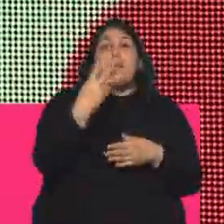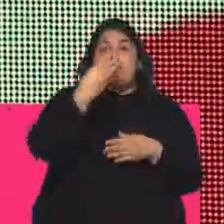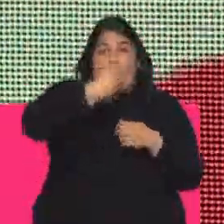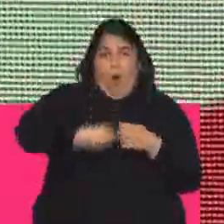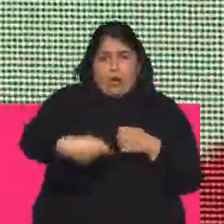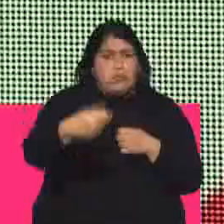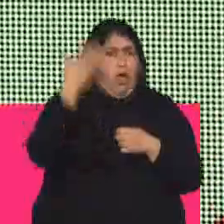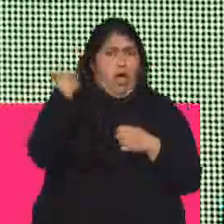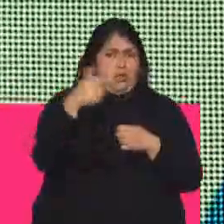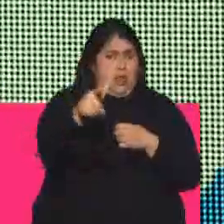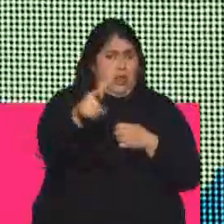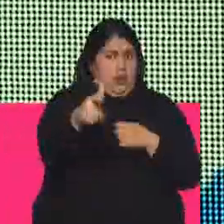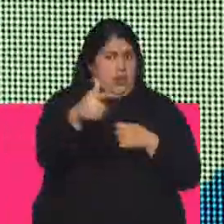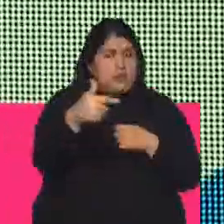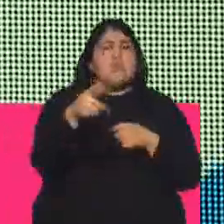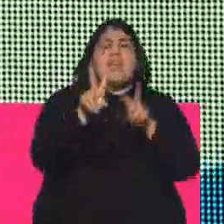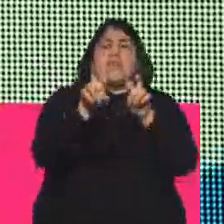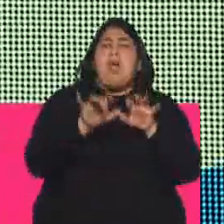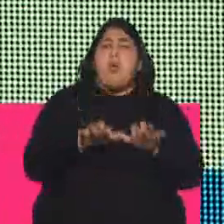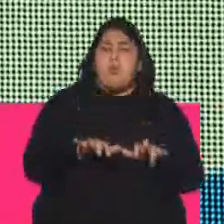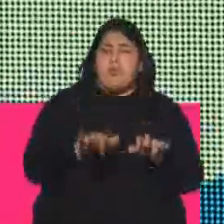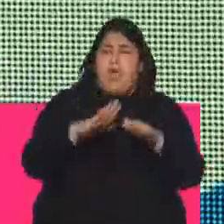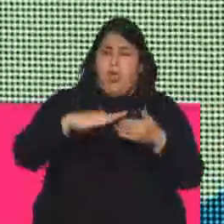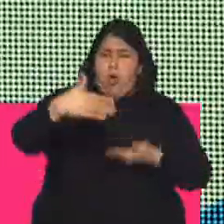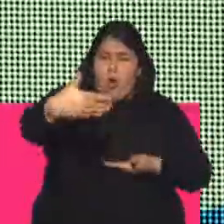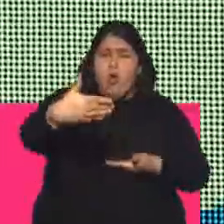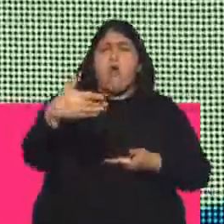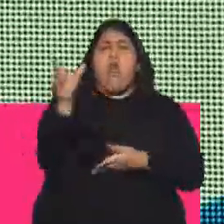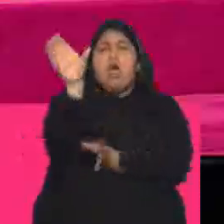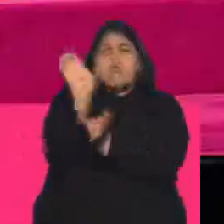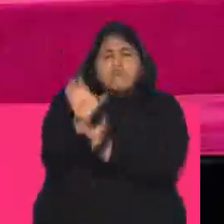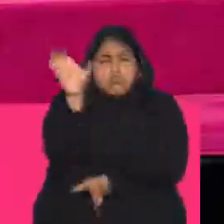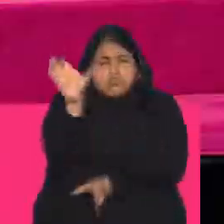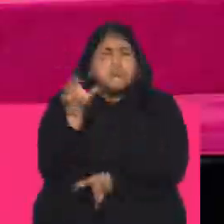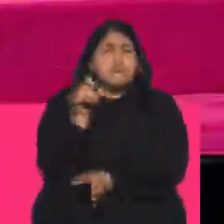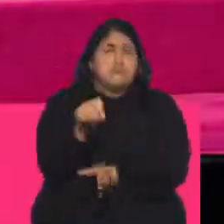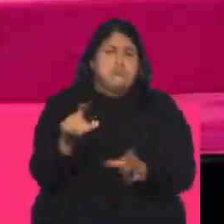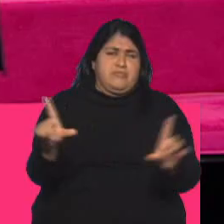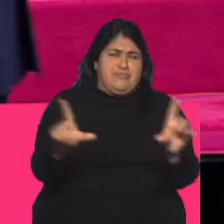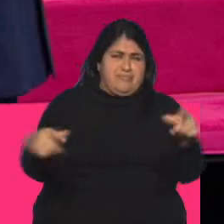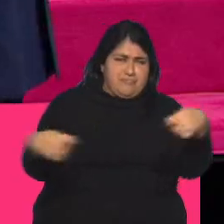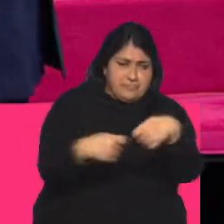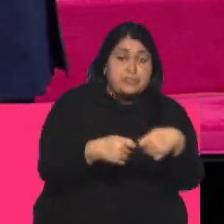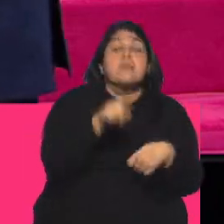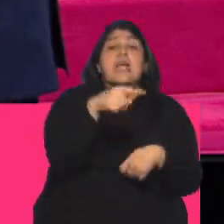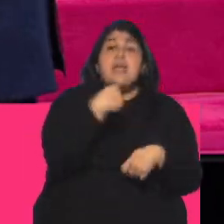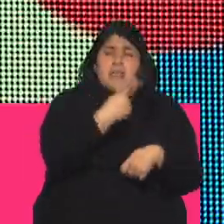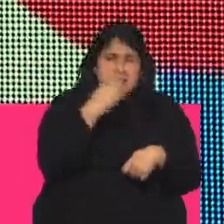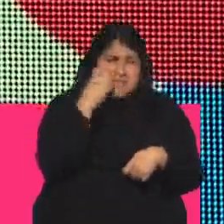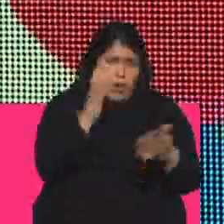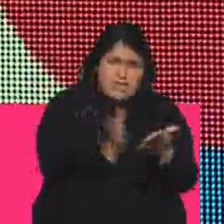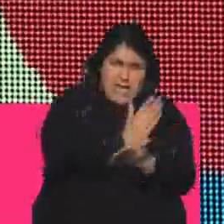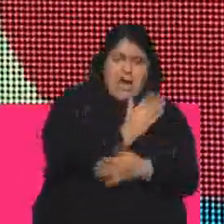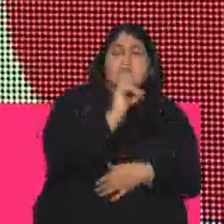no existía, todo lo que es computadoras, notebooks, monitores, monitores, ¿no? Y sacaron los celulares, decías, ¿no?